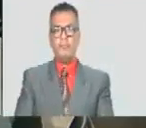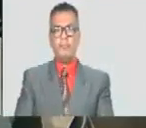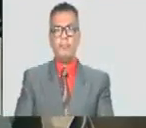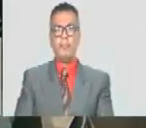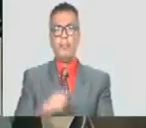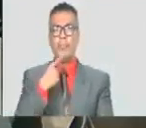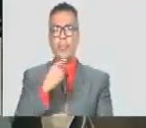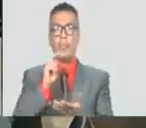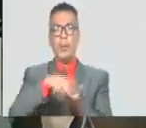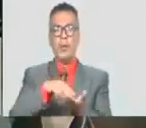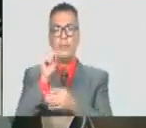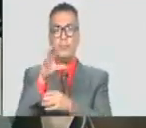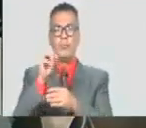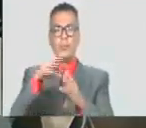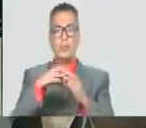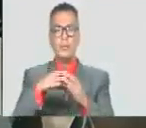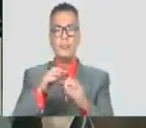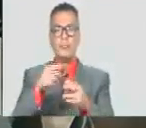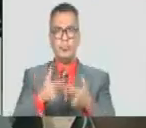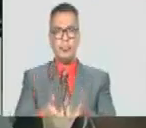Solicita a la tribuna de oradores, se le concede.